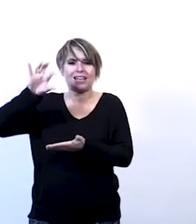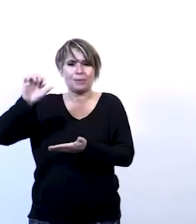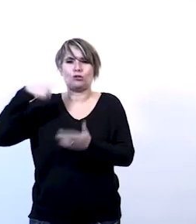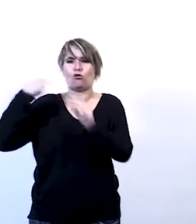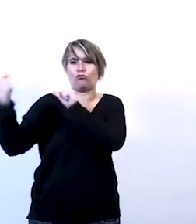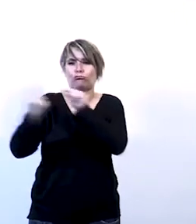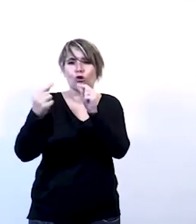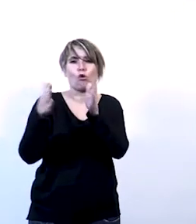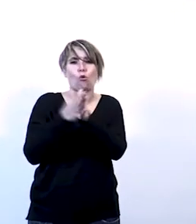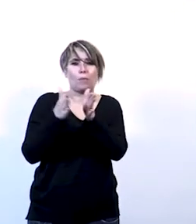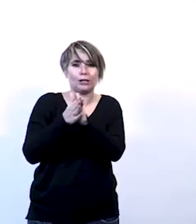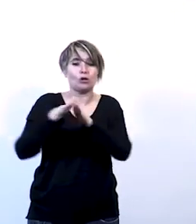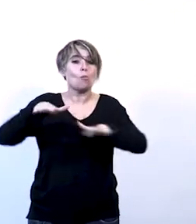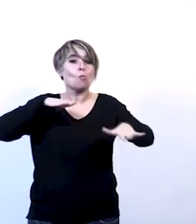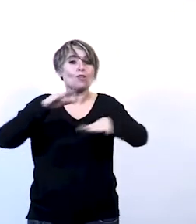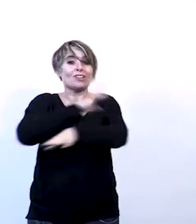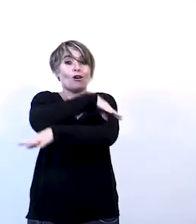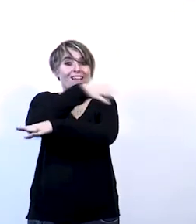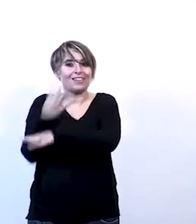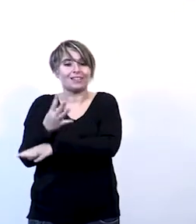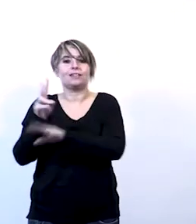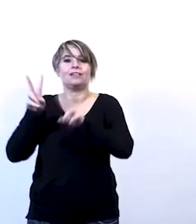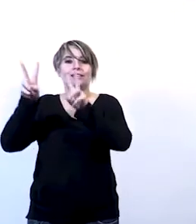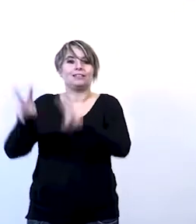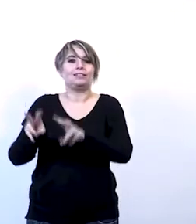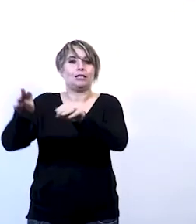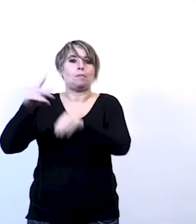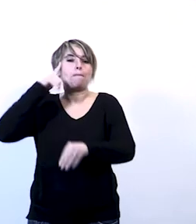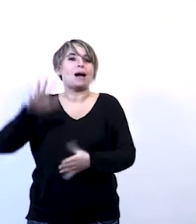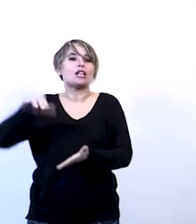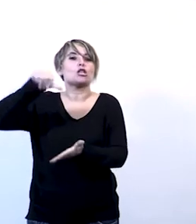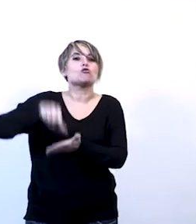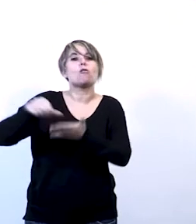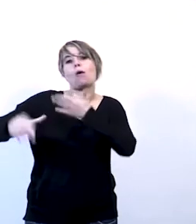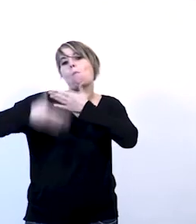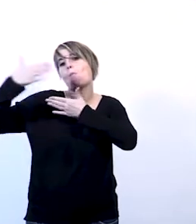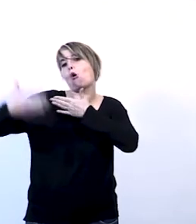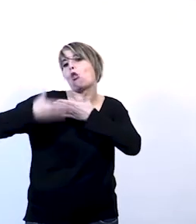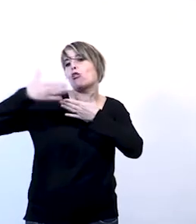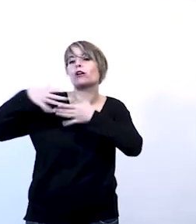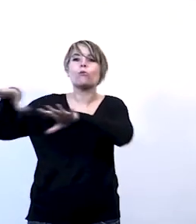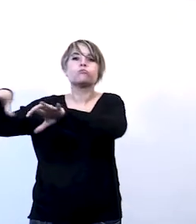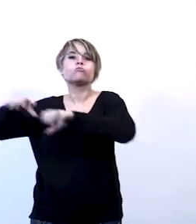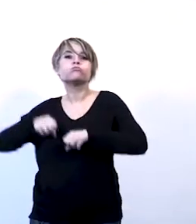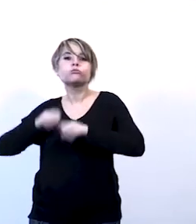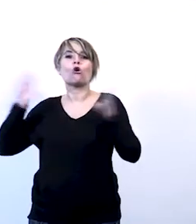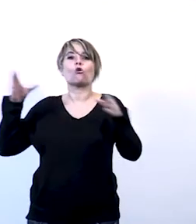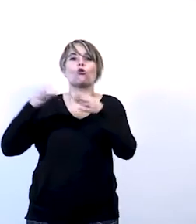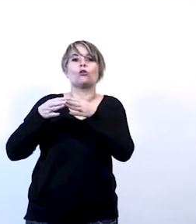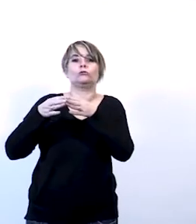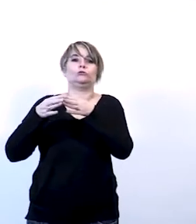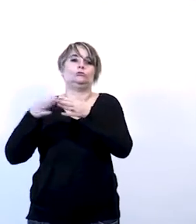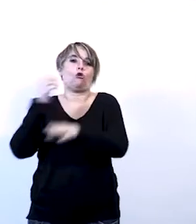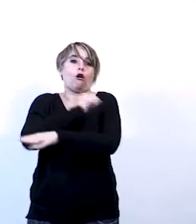más de un compañero del movimiento LGTBI sobre el hecho de que Tel Aviv sea la más moderna acogida del colectivo